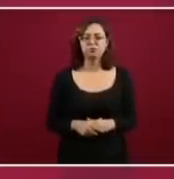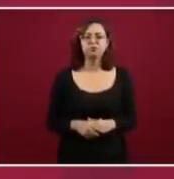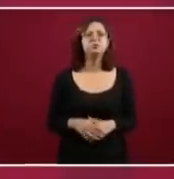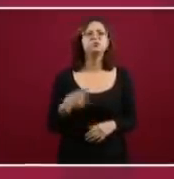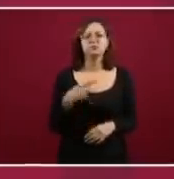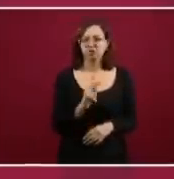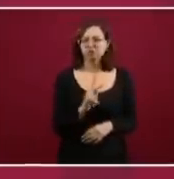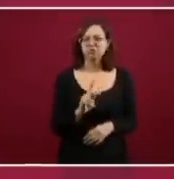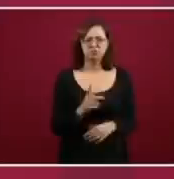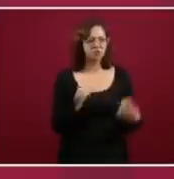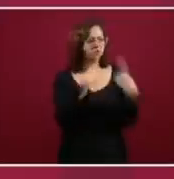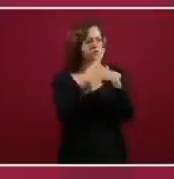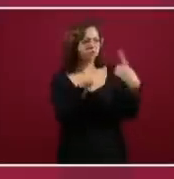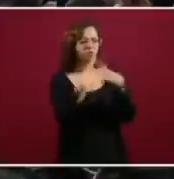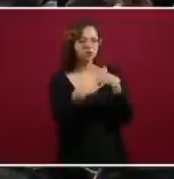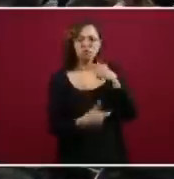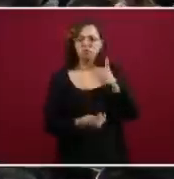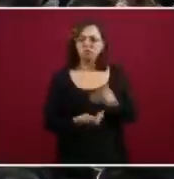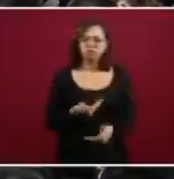avanzando sé